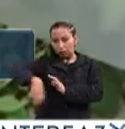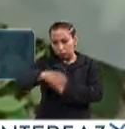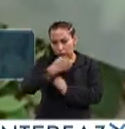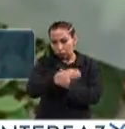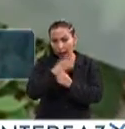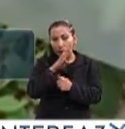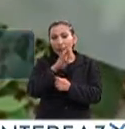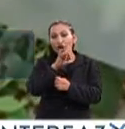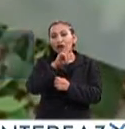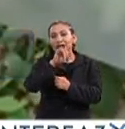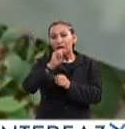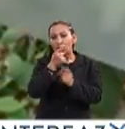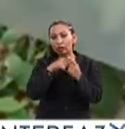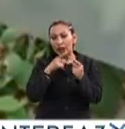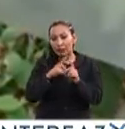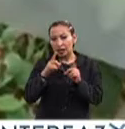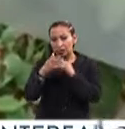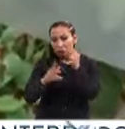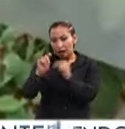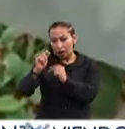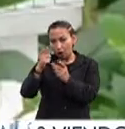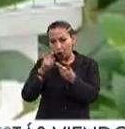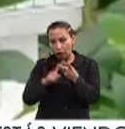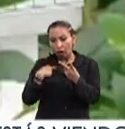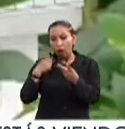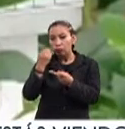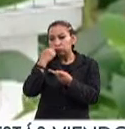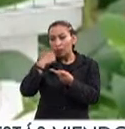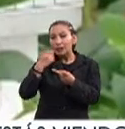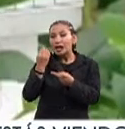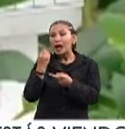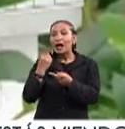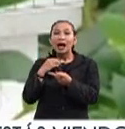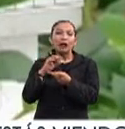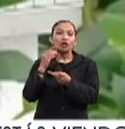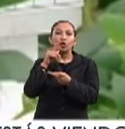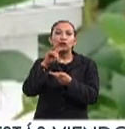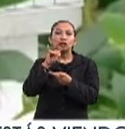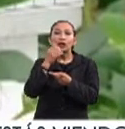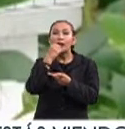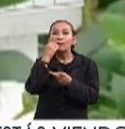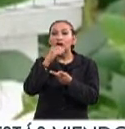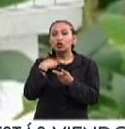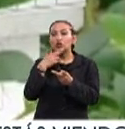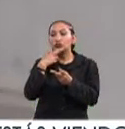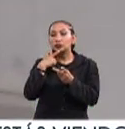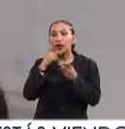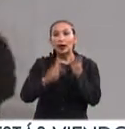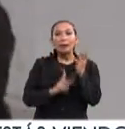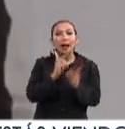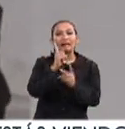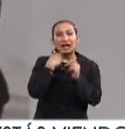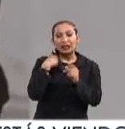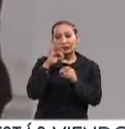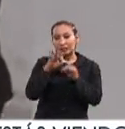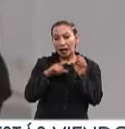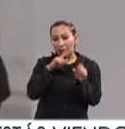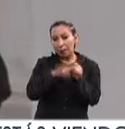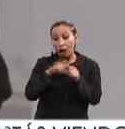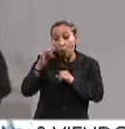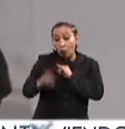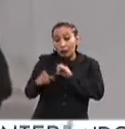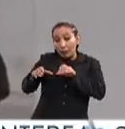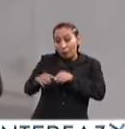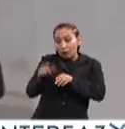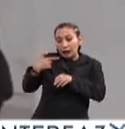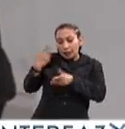académicos: biotecnología, desarrollo tecnológico, nutrición y alimentos funcionales e interacciones planta-insecto. En este